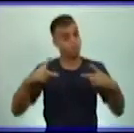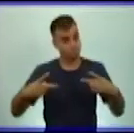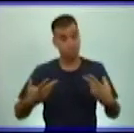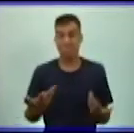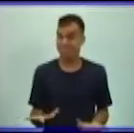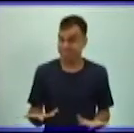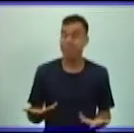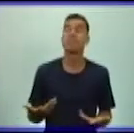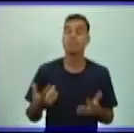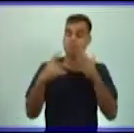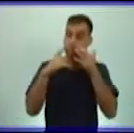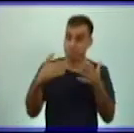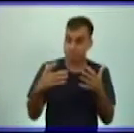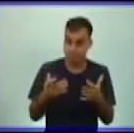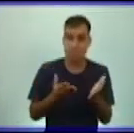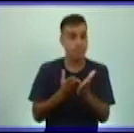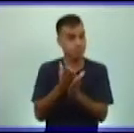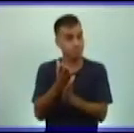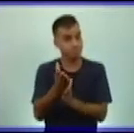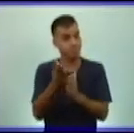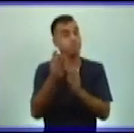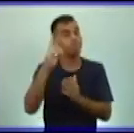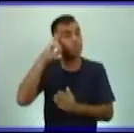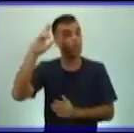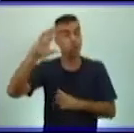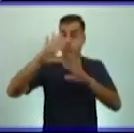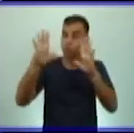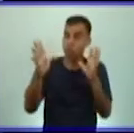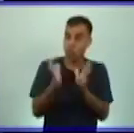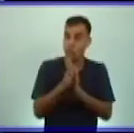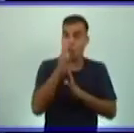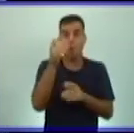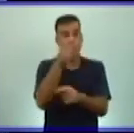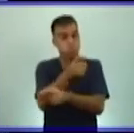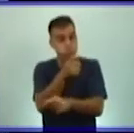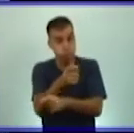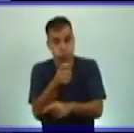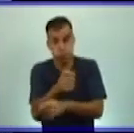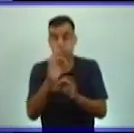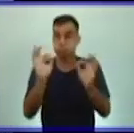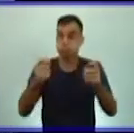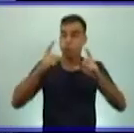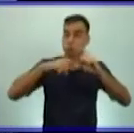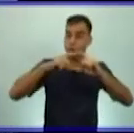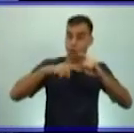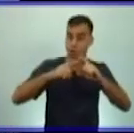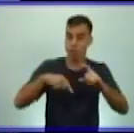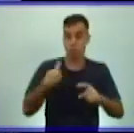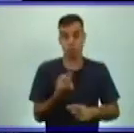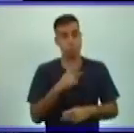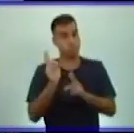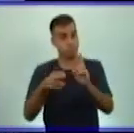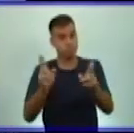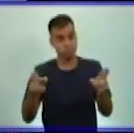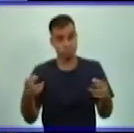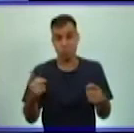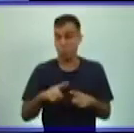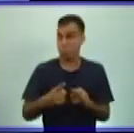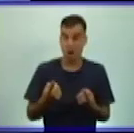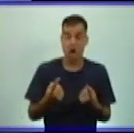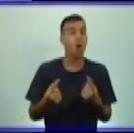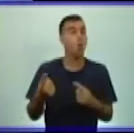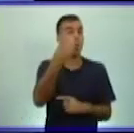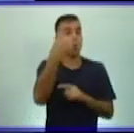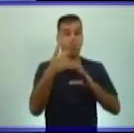la importancia de mantener presente todas estas actividades, todas estas acciones que nosotros les indicamos, pues es la única forma